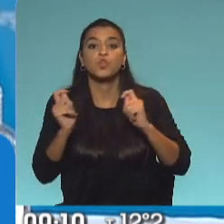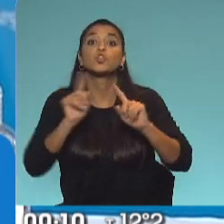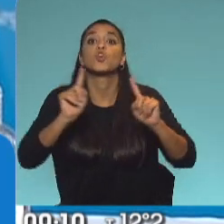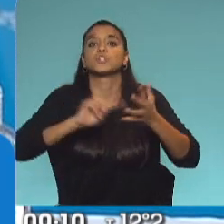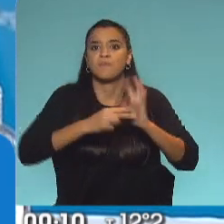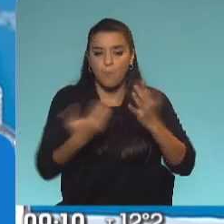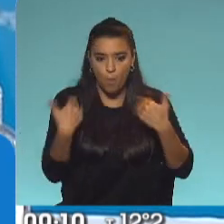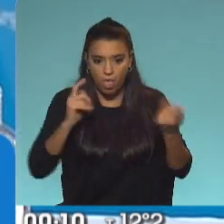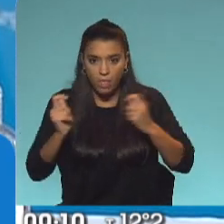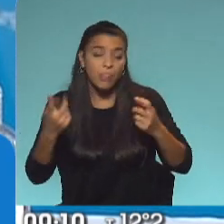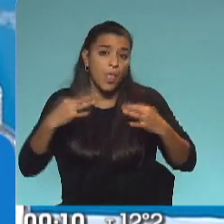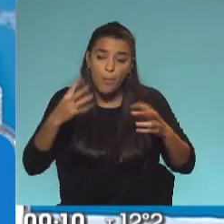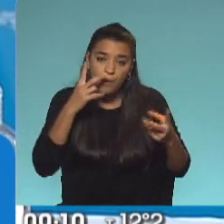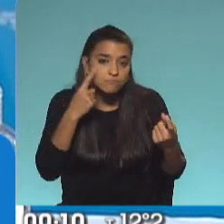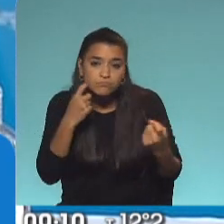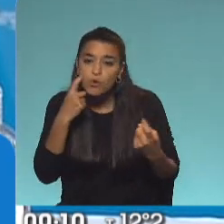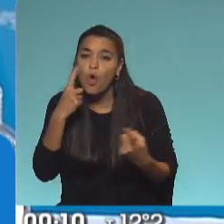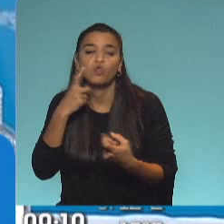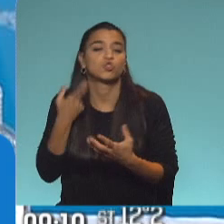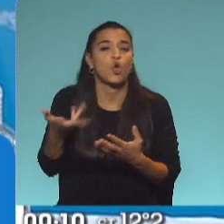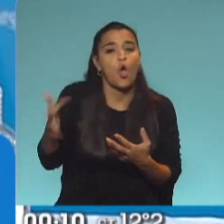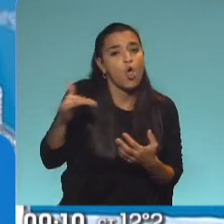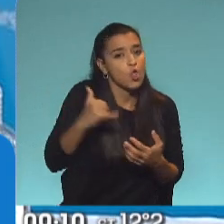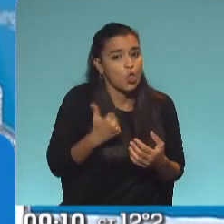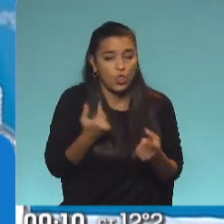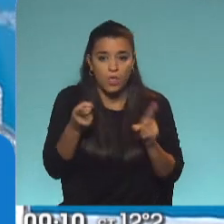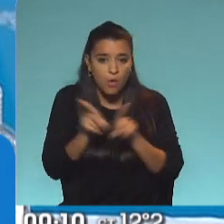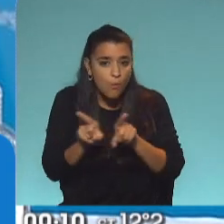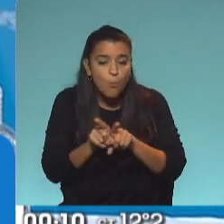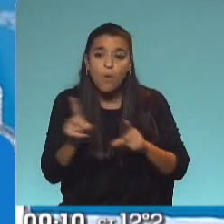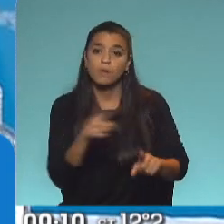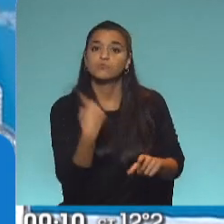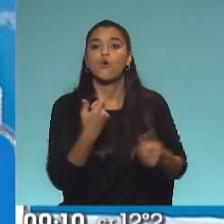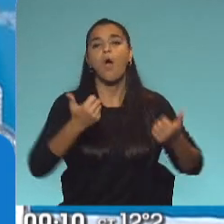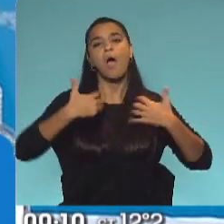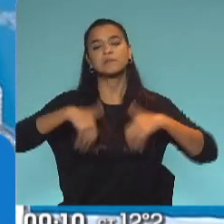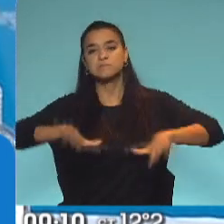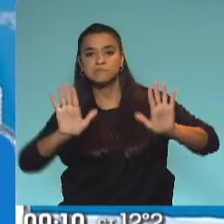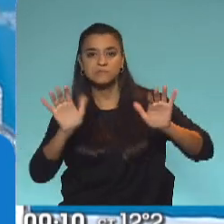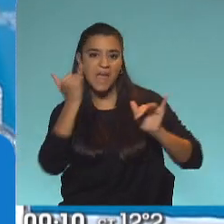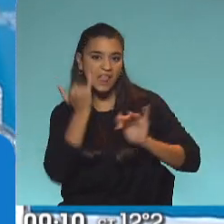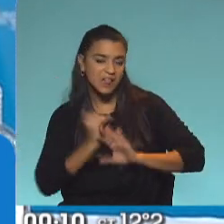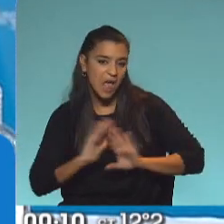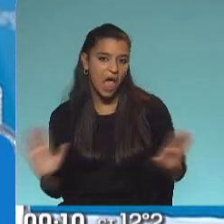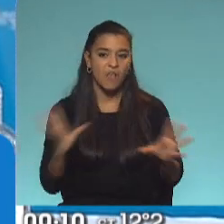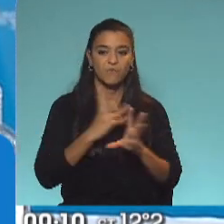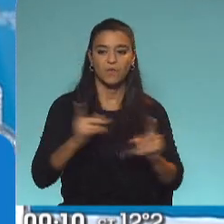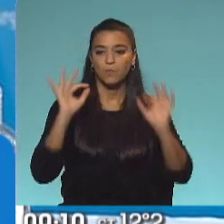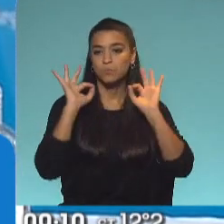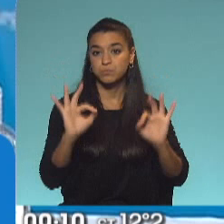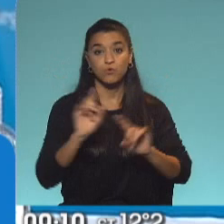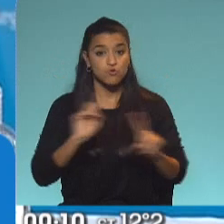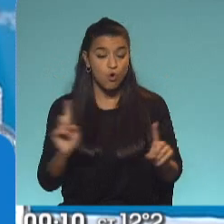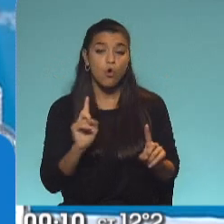que esto hay que monitorearlo todos los días y lo cual no significa que nos tenemos que confiar que ya esto está terminado porque